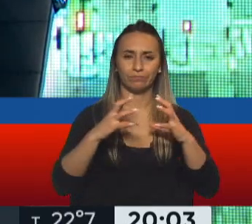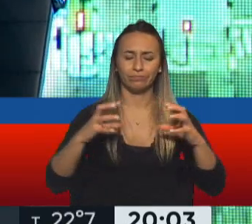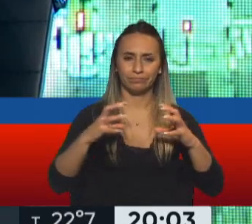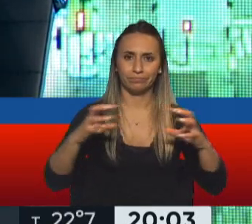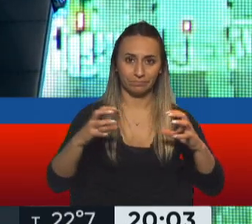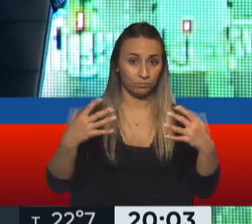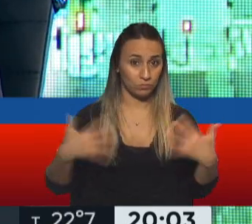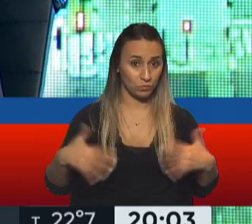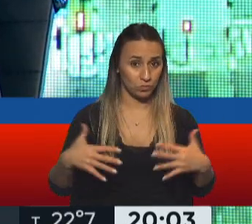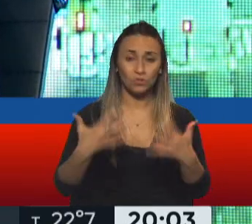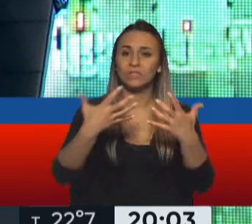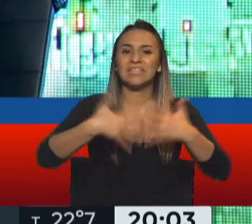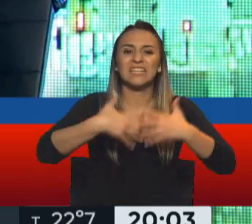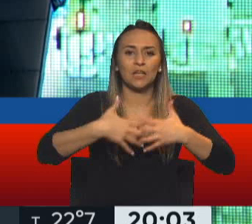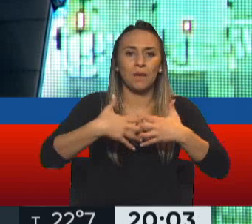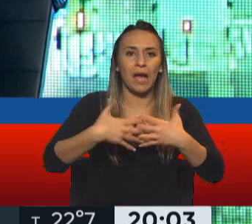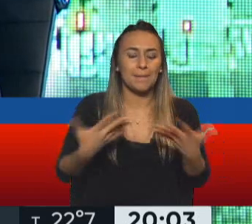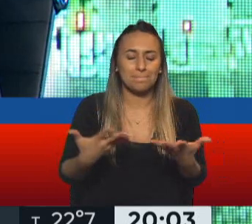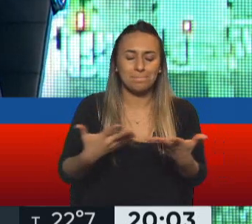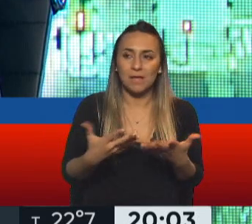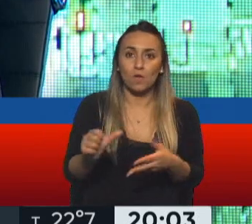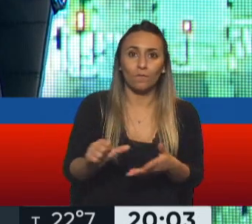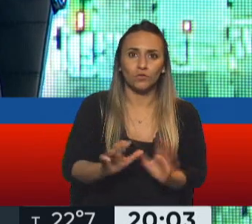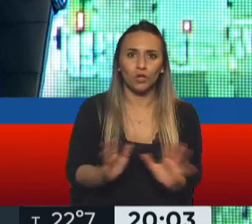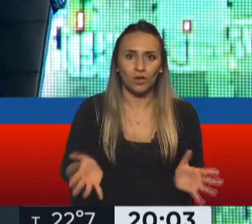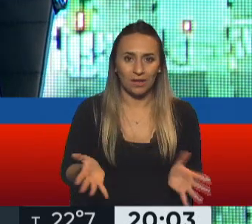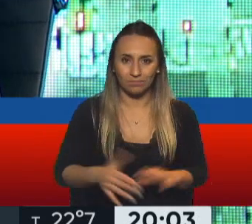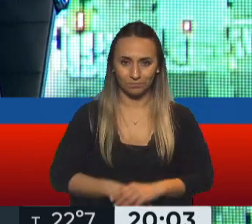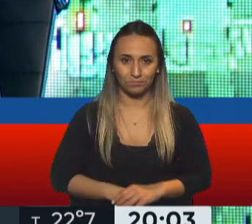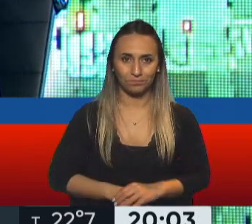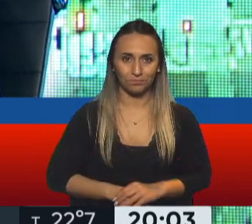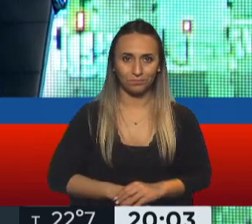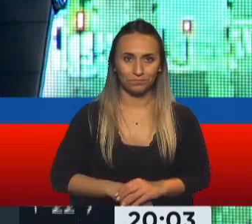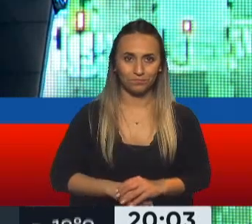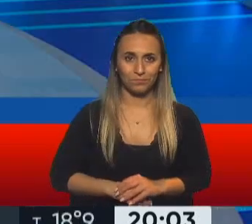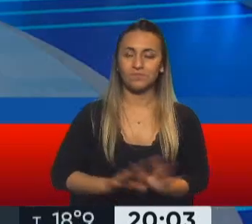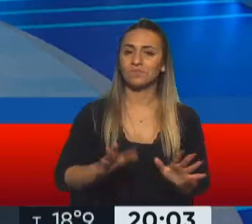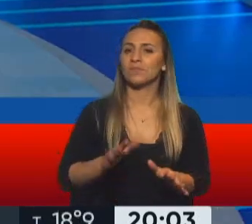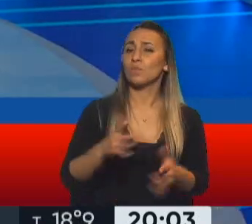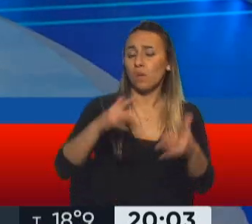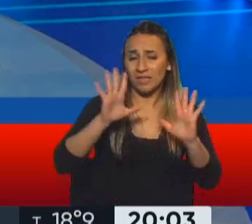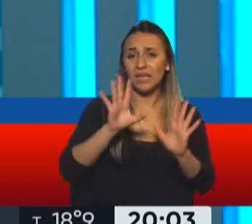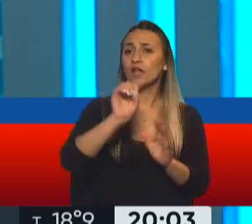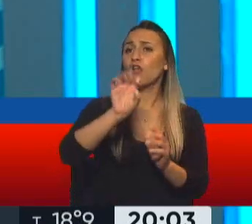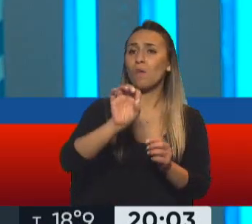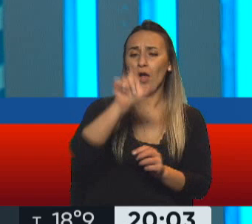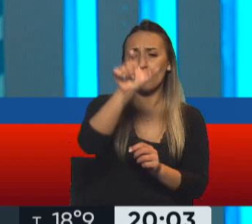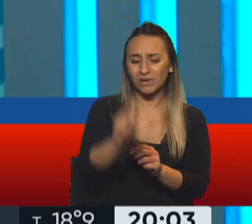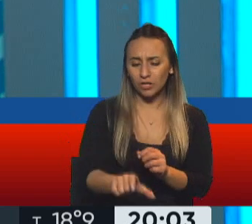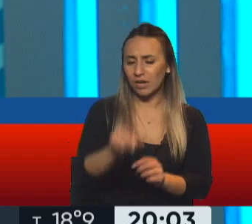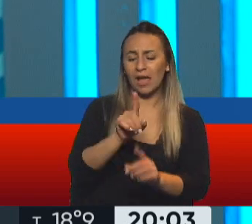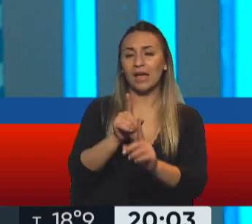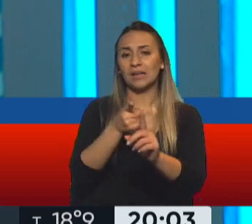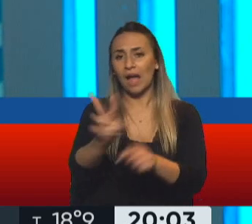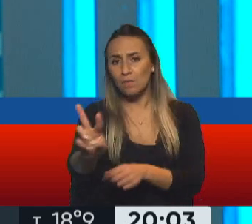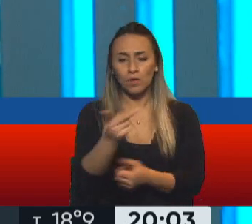que es un dispositivo que no puede cumplir la función para la que fue pensado. Por más que cambien nombres, no va a cambiar lo esencial.